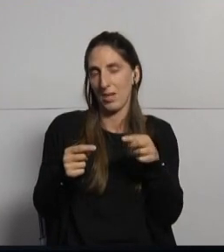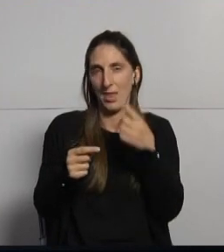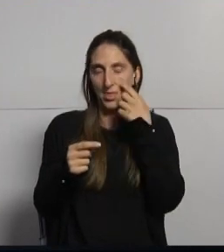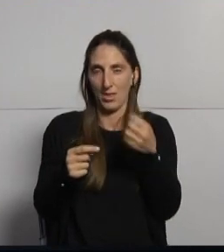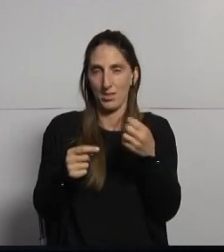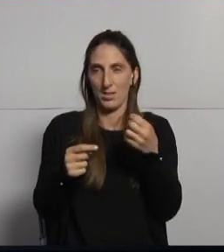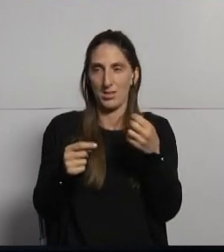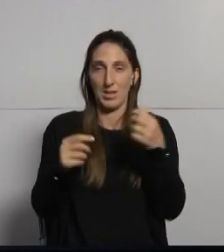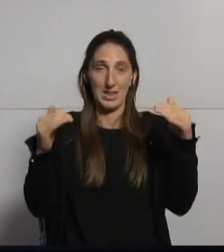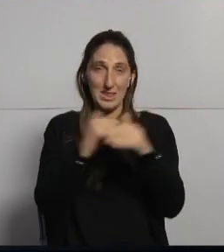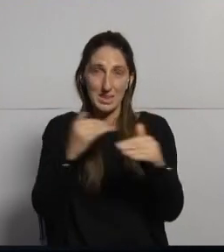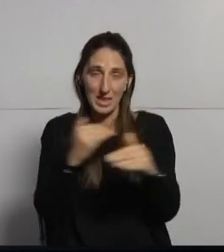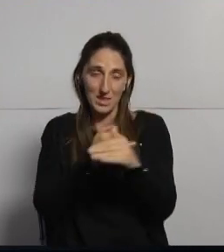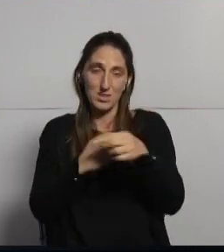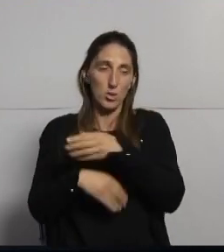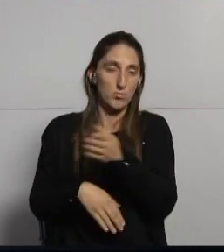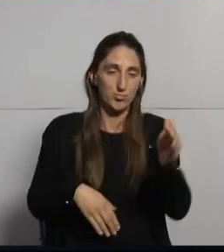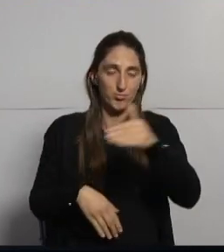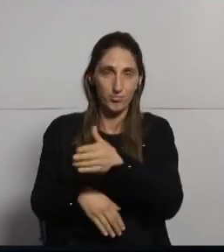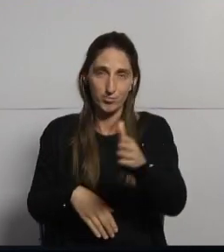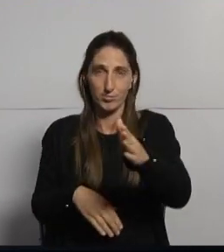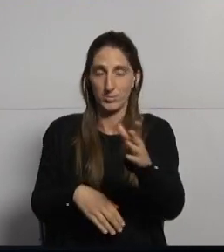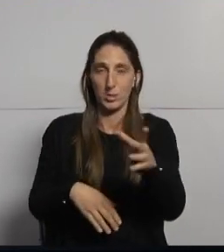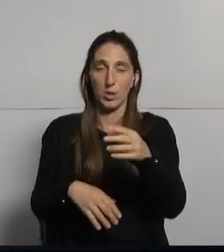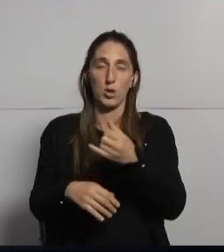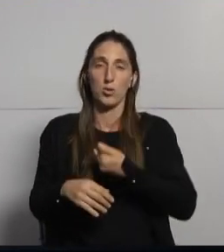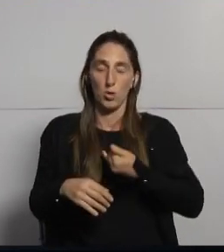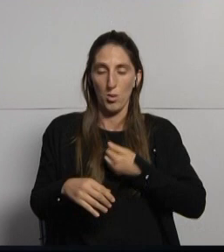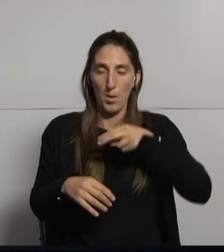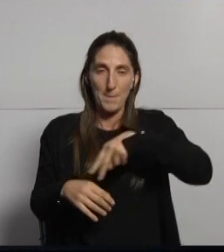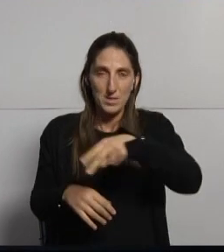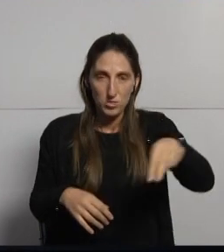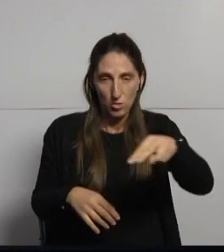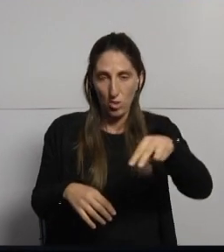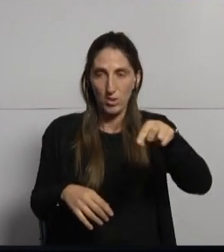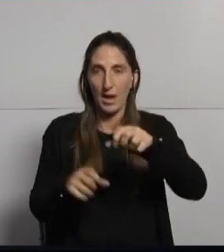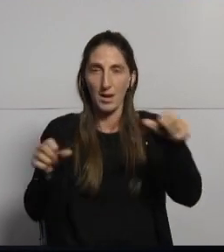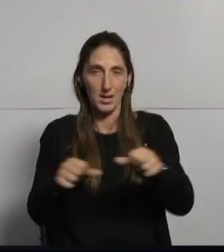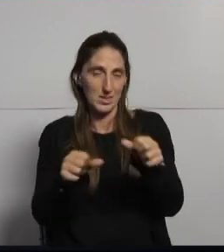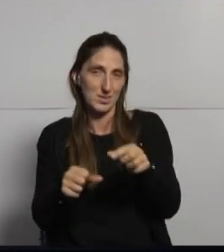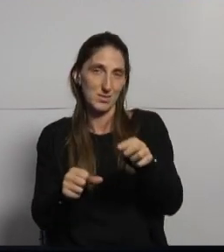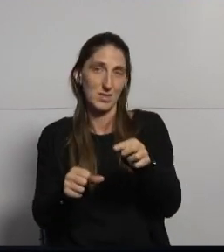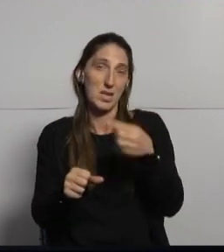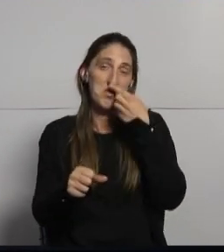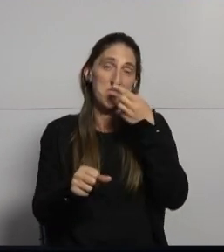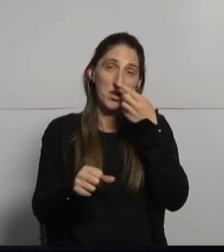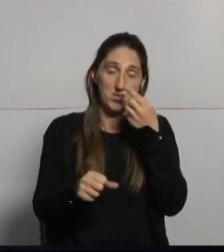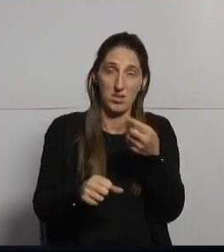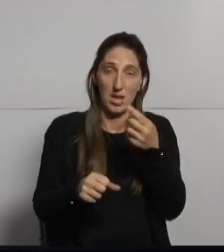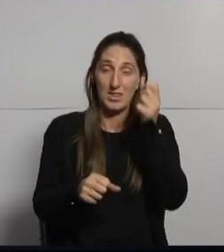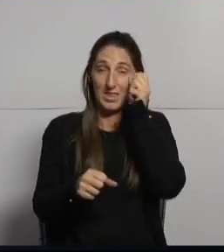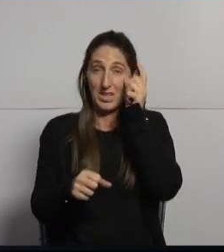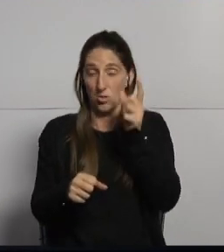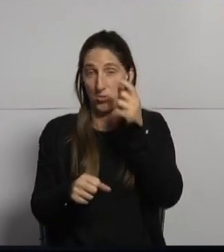identificar tránsito, movilidad, en fin, comportamiento de esos movimientos, o sea que es bien interesante, es una tecnología